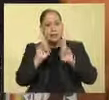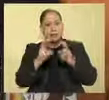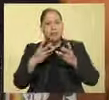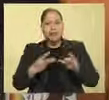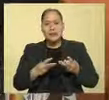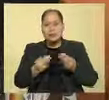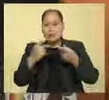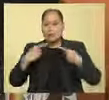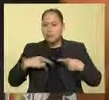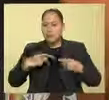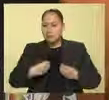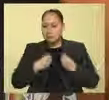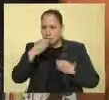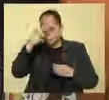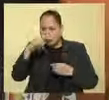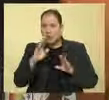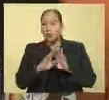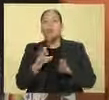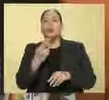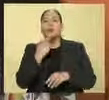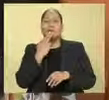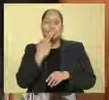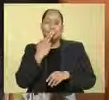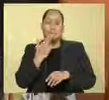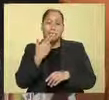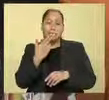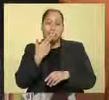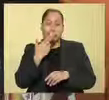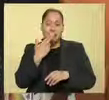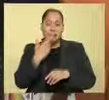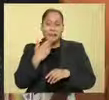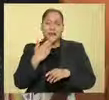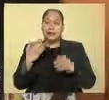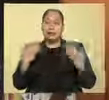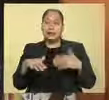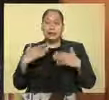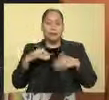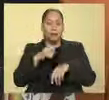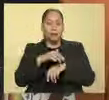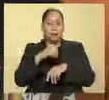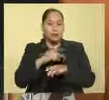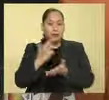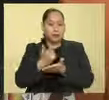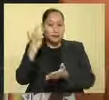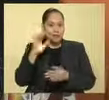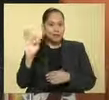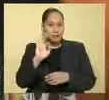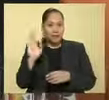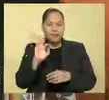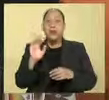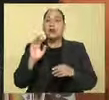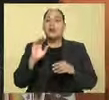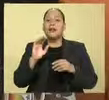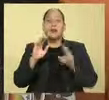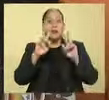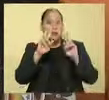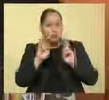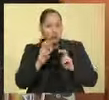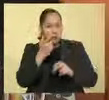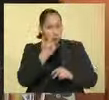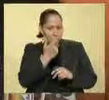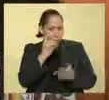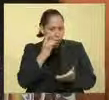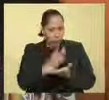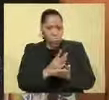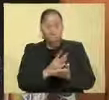los mexicanos en cigarros. Sin duda han de ser cifras alarmantes y no solamente en cuestión de economía o